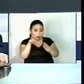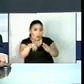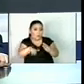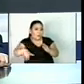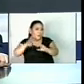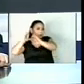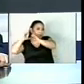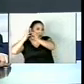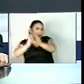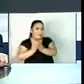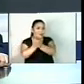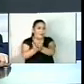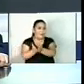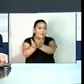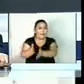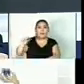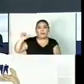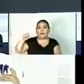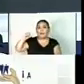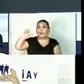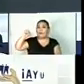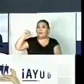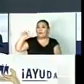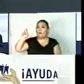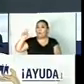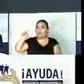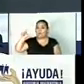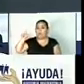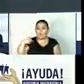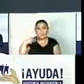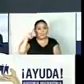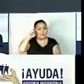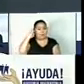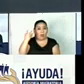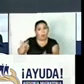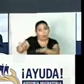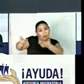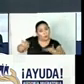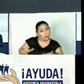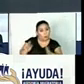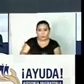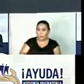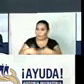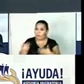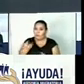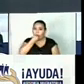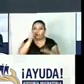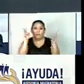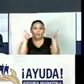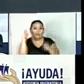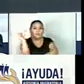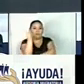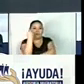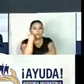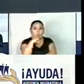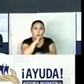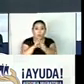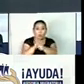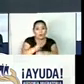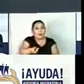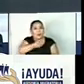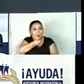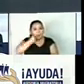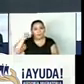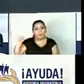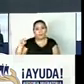allá en Sosonate que solicitan ayuda porque se han quedado sin víveres ante la emergencia generada por el coronavirus. El periodista Julio Guevara